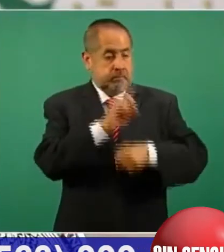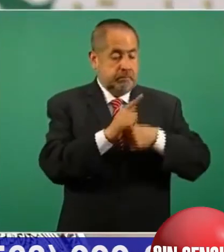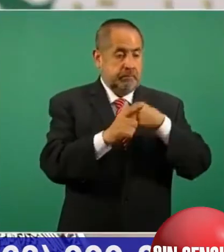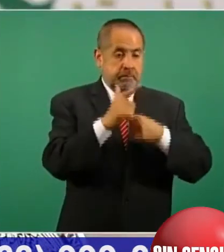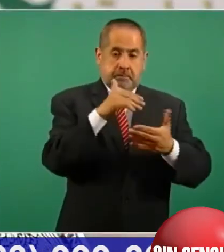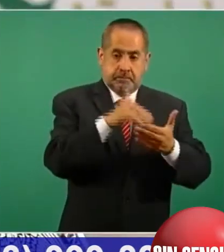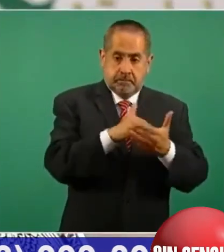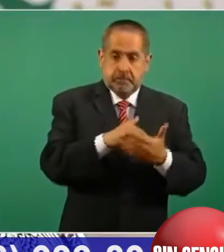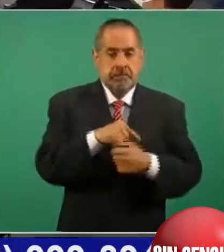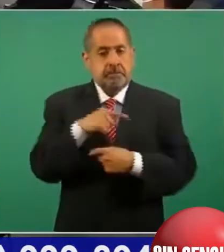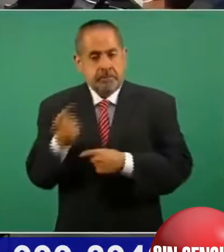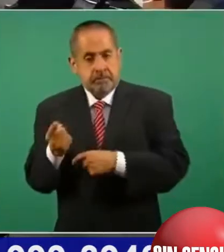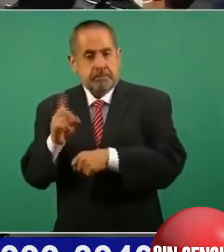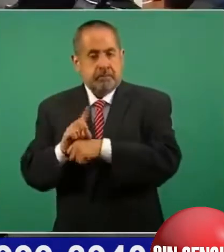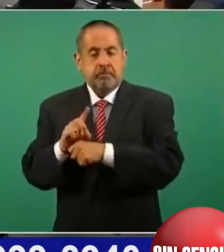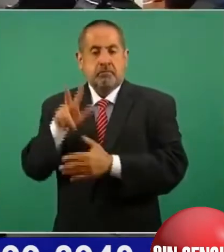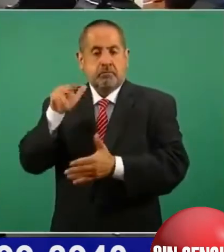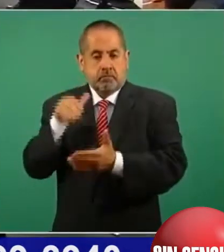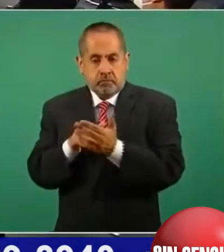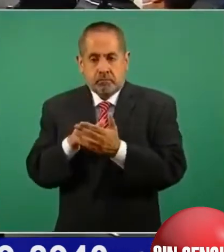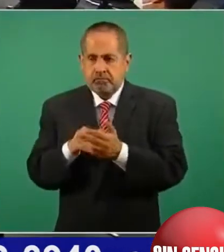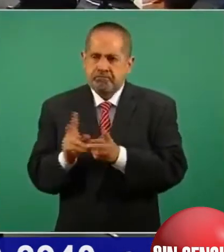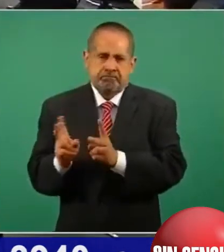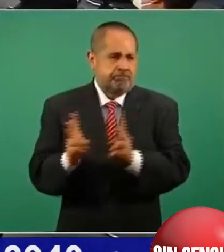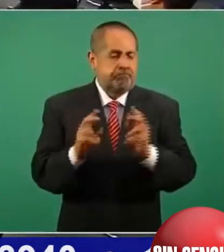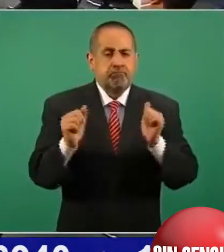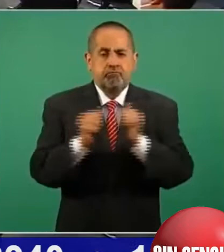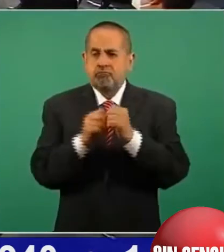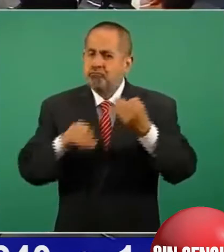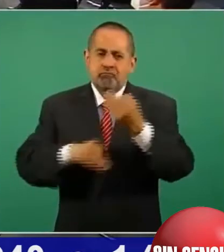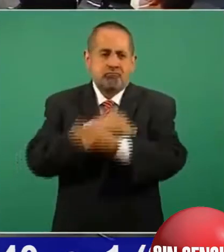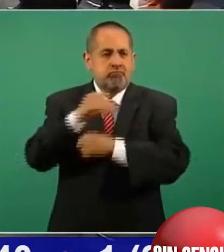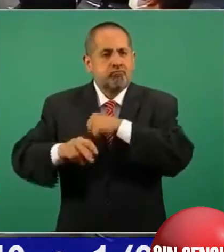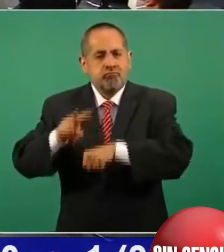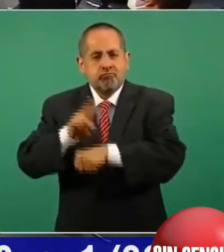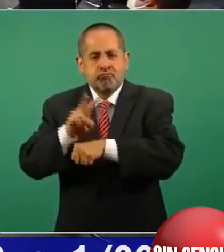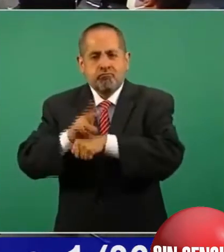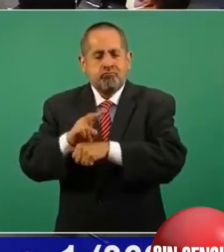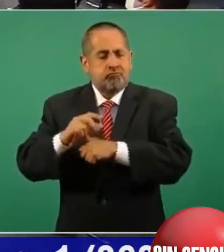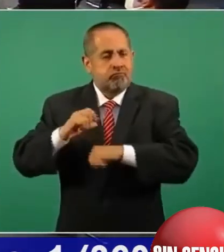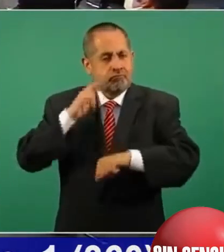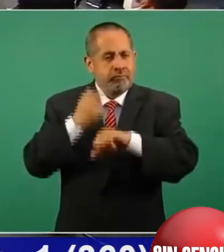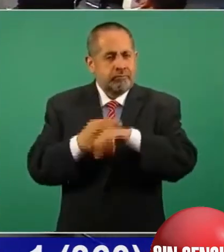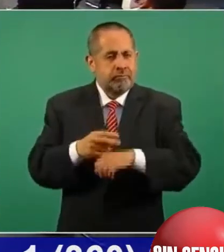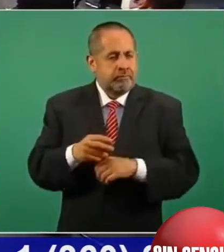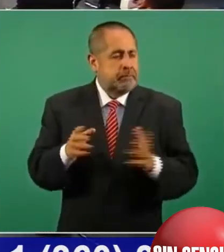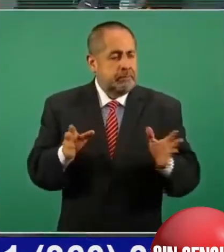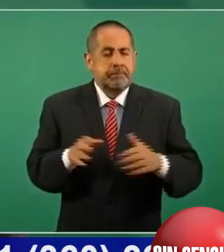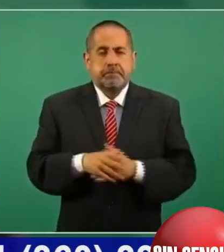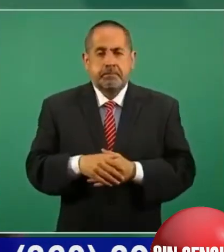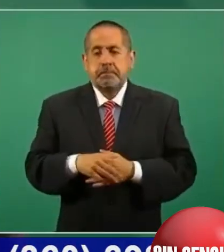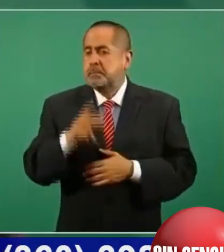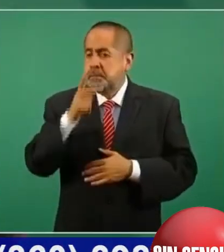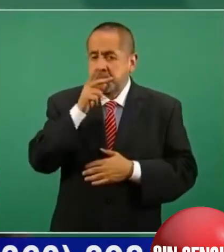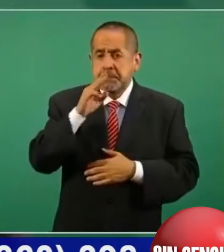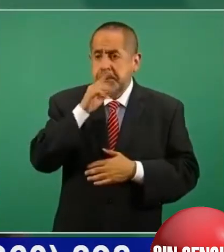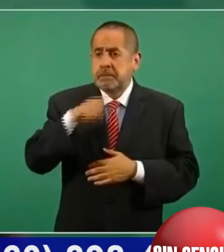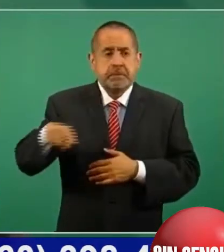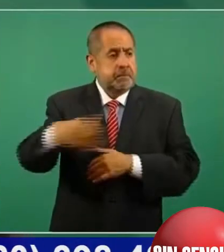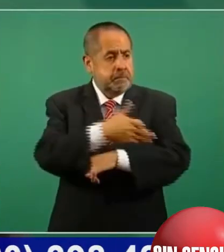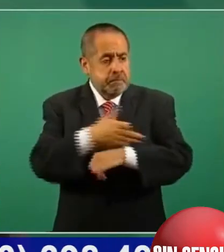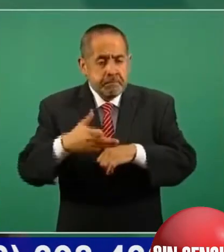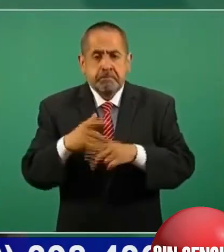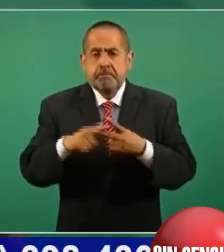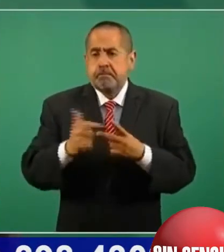y otro día tuvimos 8,000 para hablar con todos. La respuesta que hemos tenido tanto de madres y padres de familia como